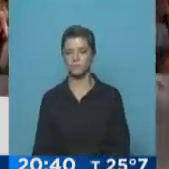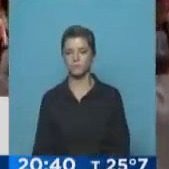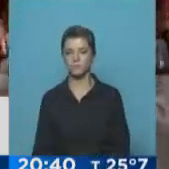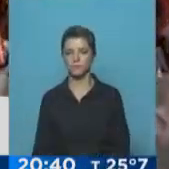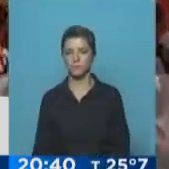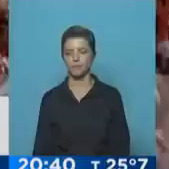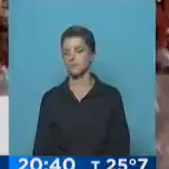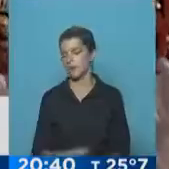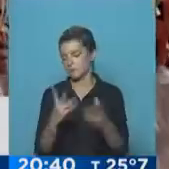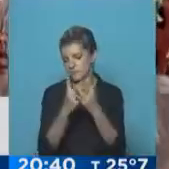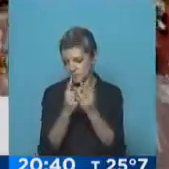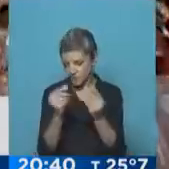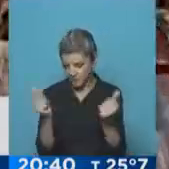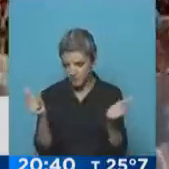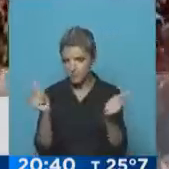y para finalizar,